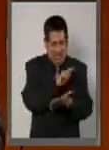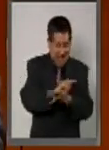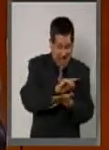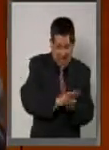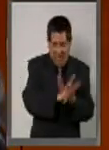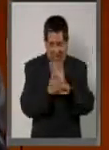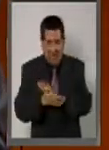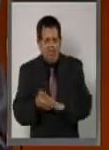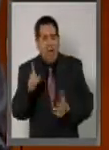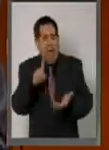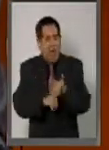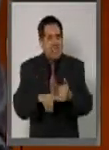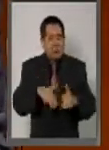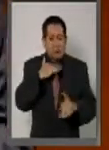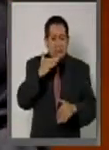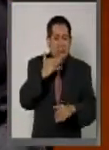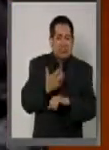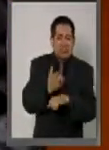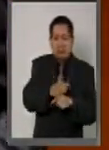emprendido.